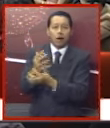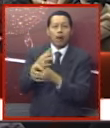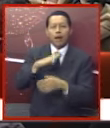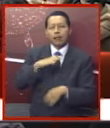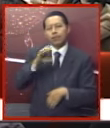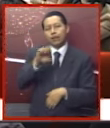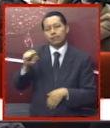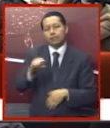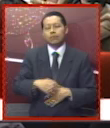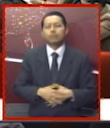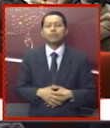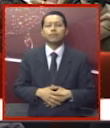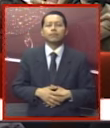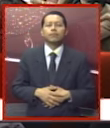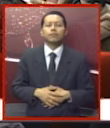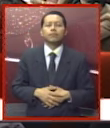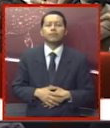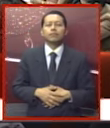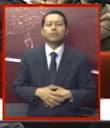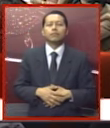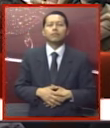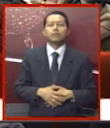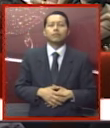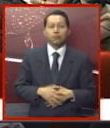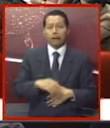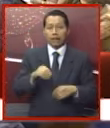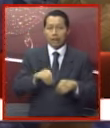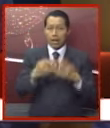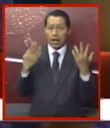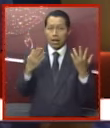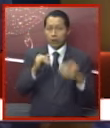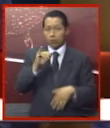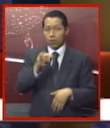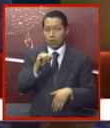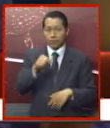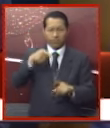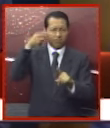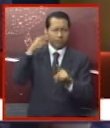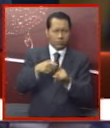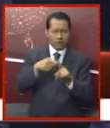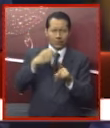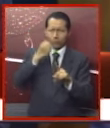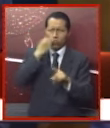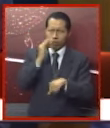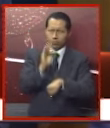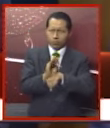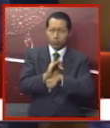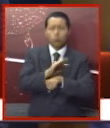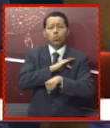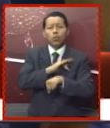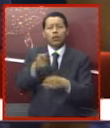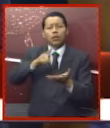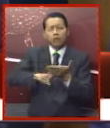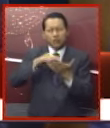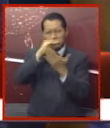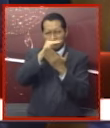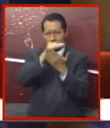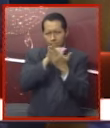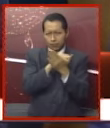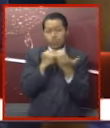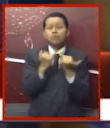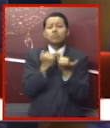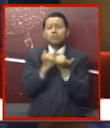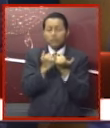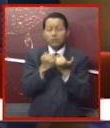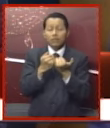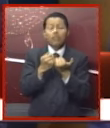Social. Sin duda que persiguen fortalecer a la escuela, replantear los contenidos, reducir la desigualdad